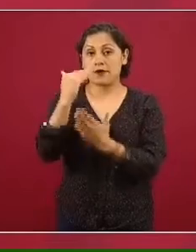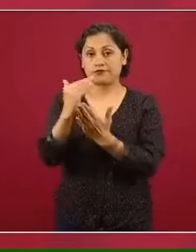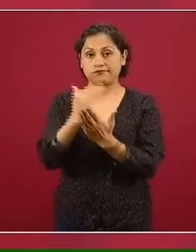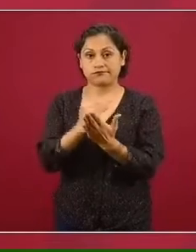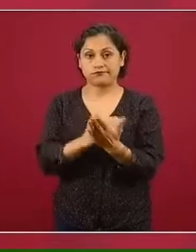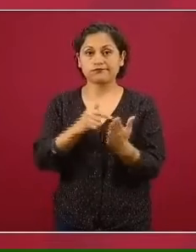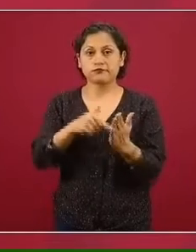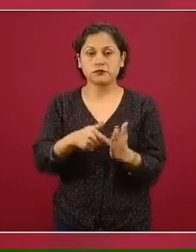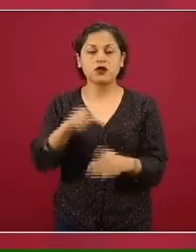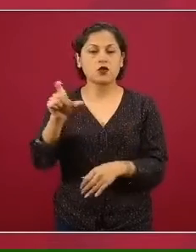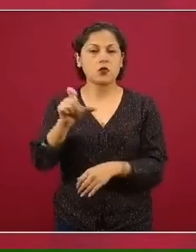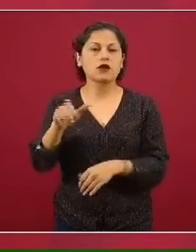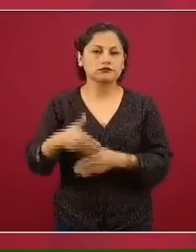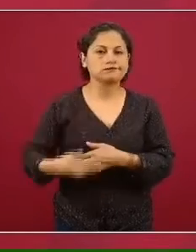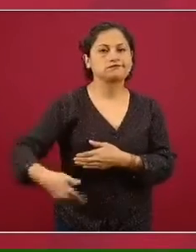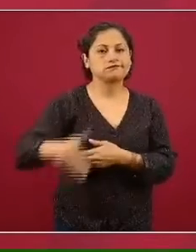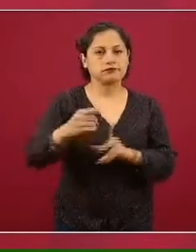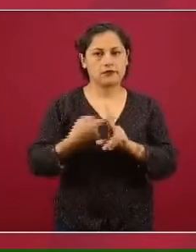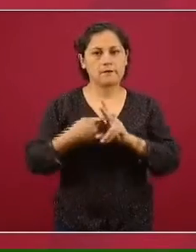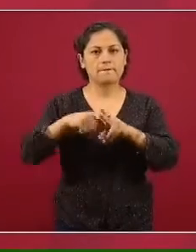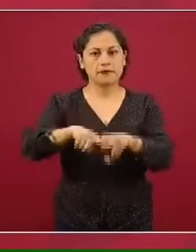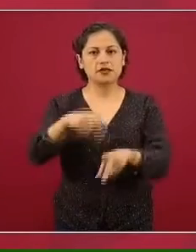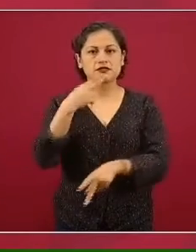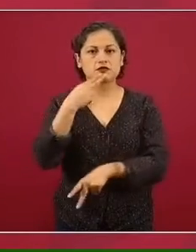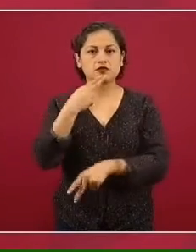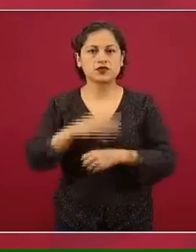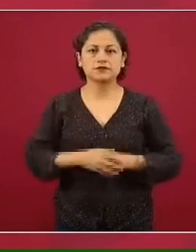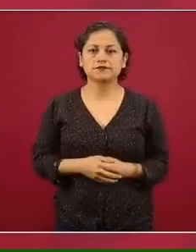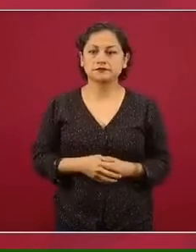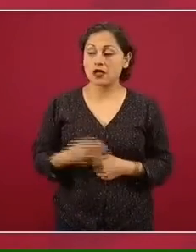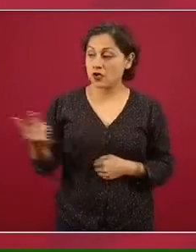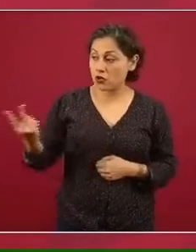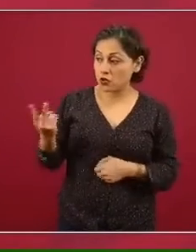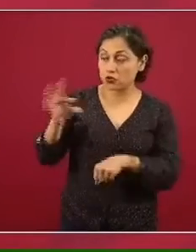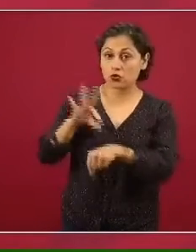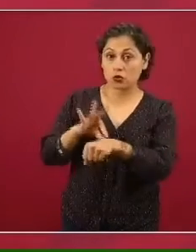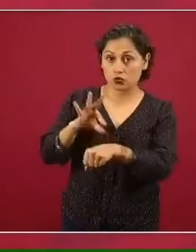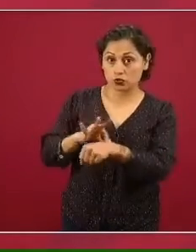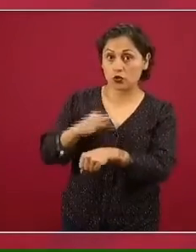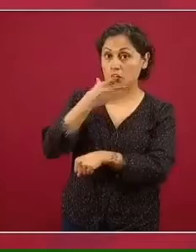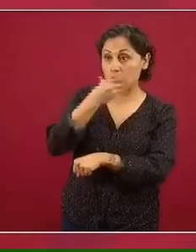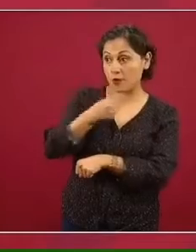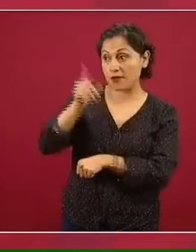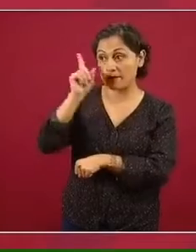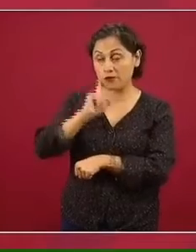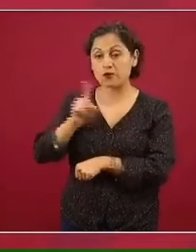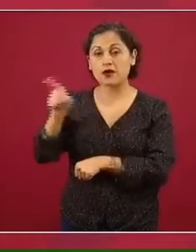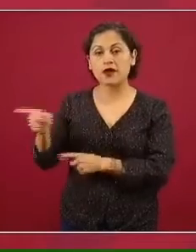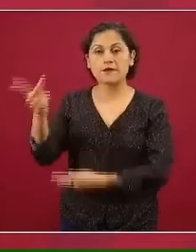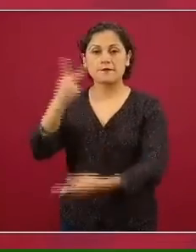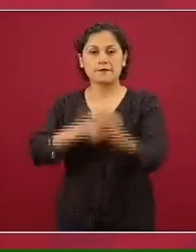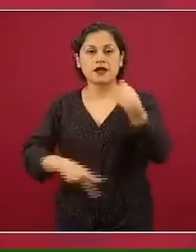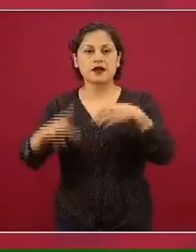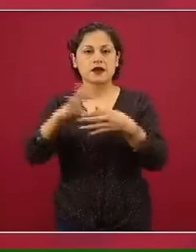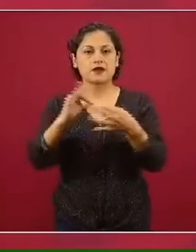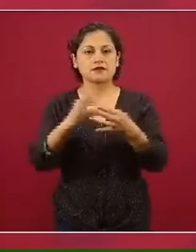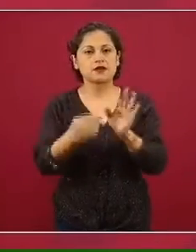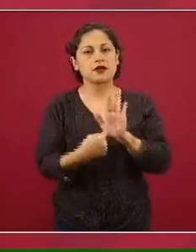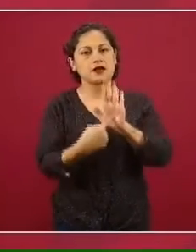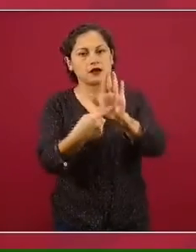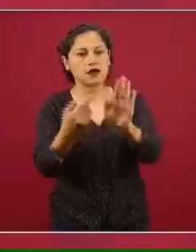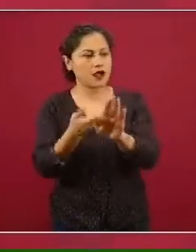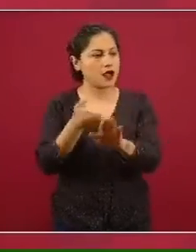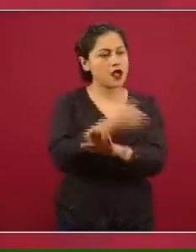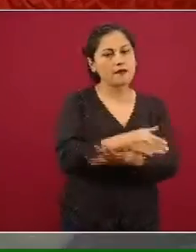efecto. Y los doctores Simón Cava y Alexe de la Torre nos detallarán cuáles son los cambios y cuáles son las